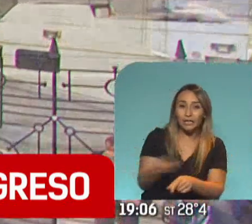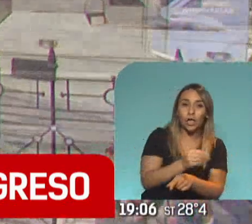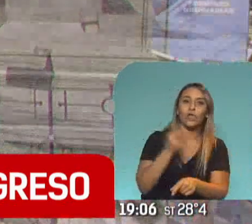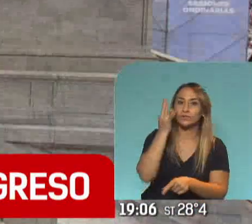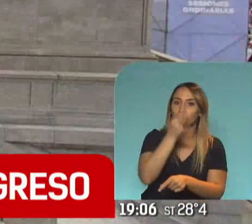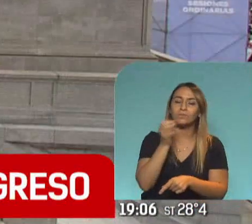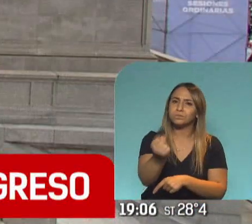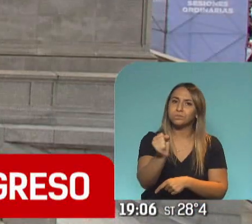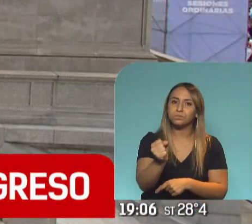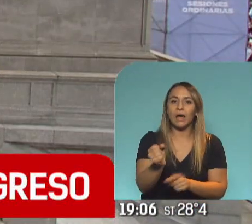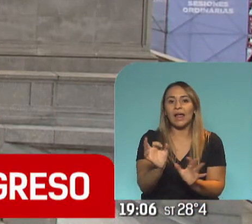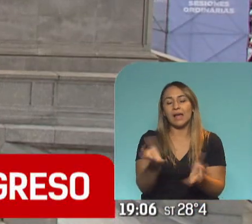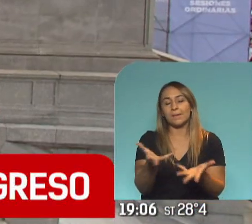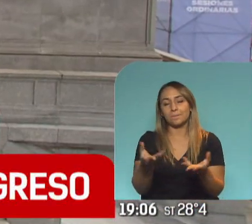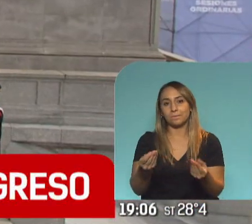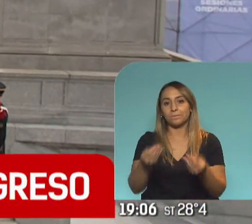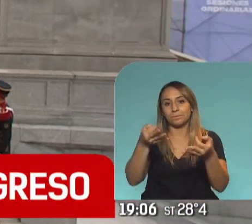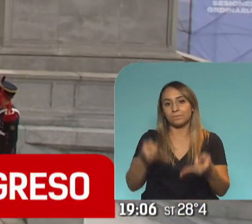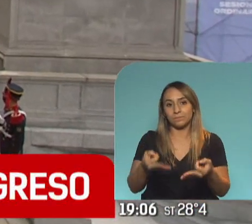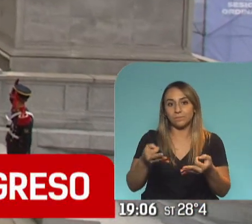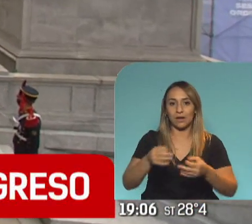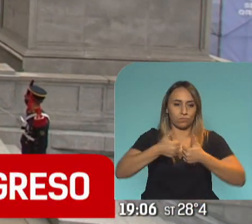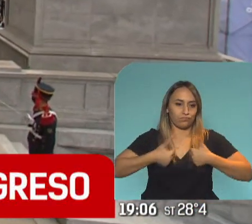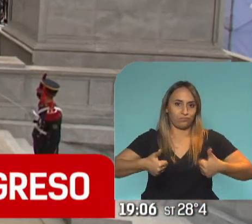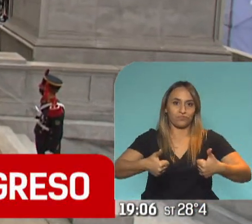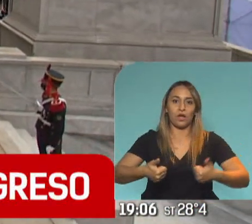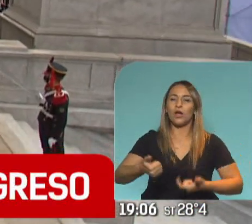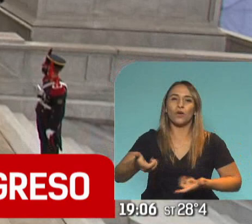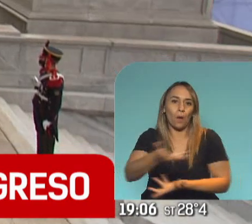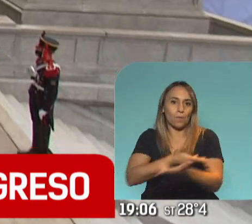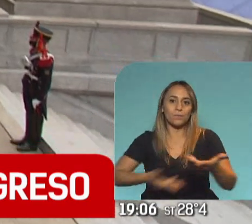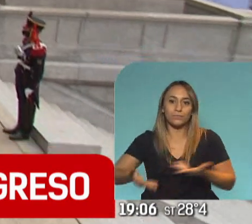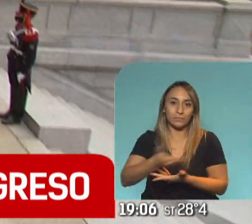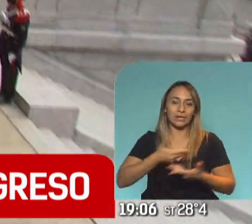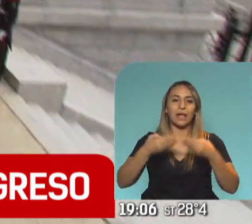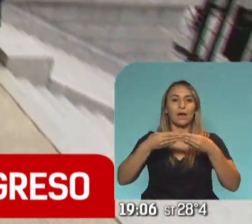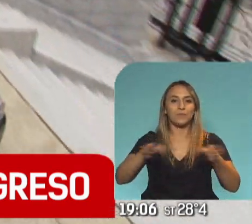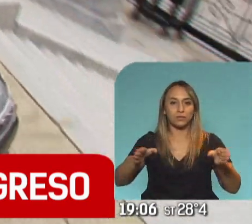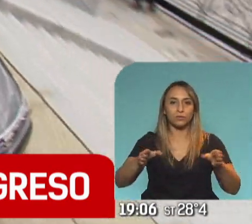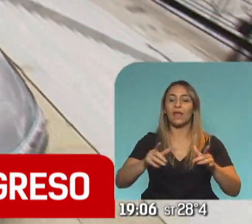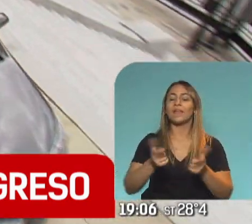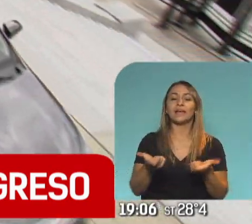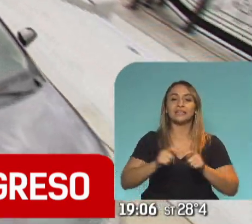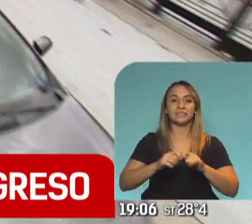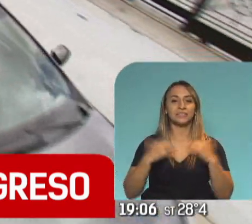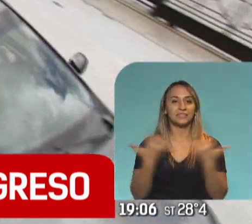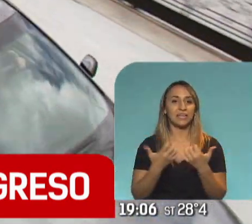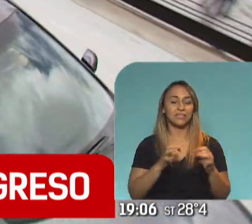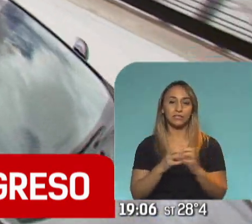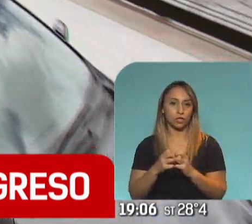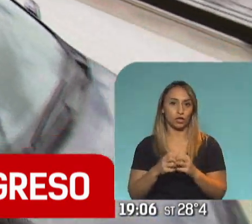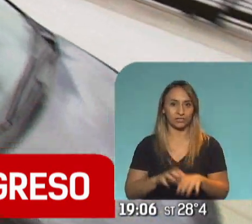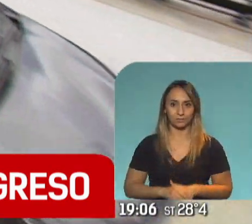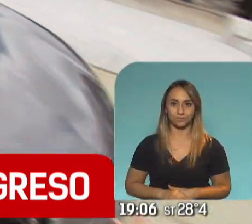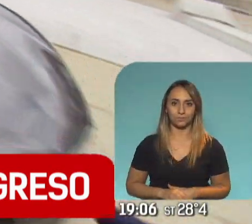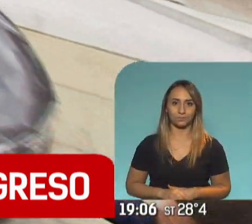poder justamente compartir esta apertura de sesiones ordinarias de manera